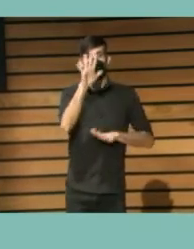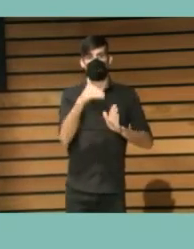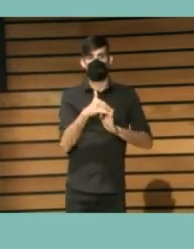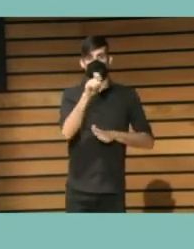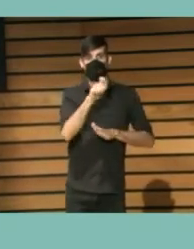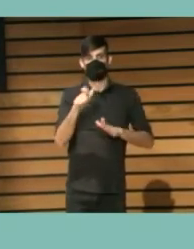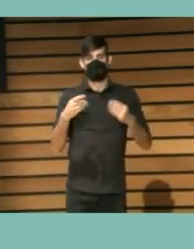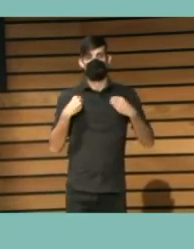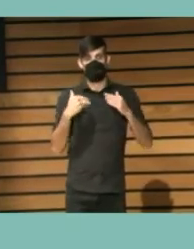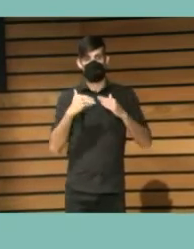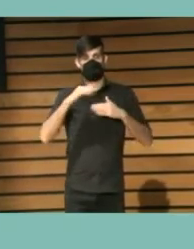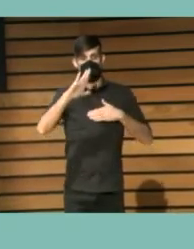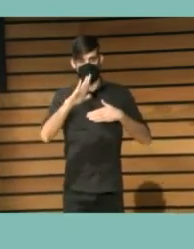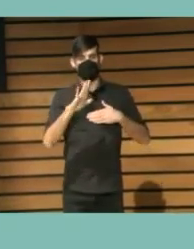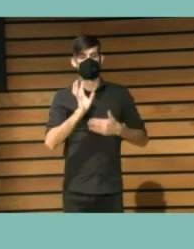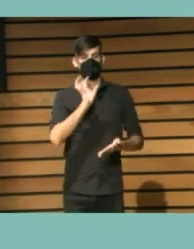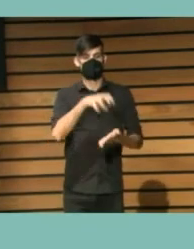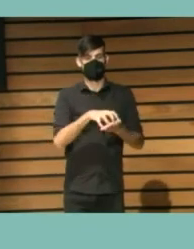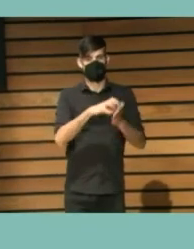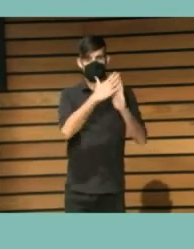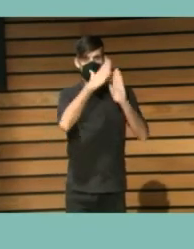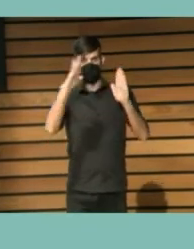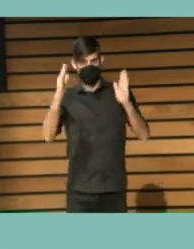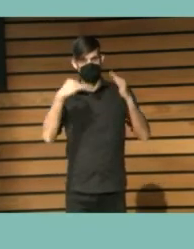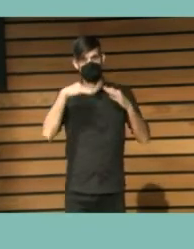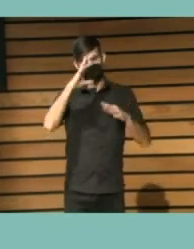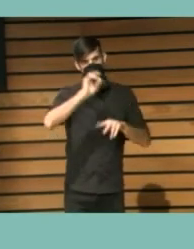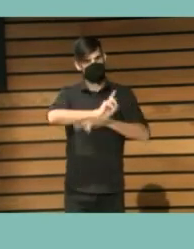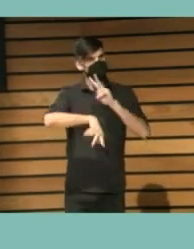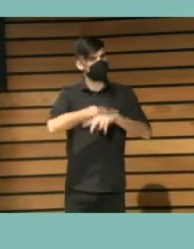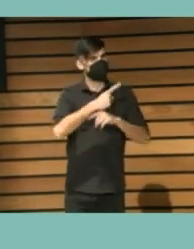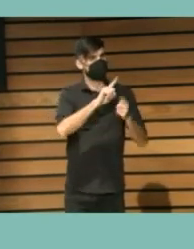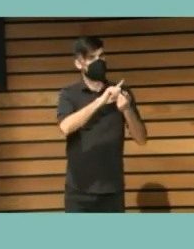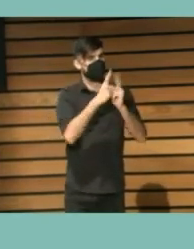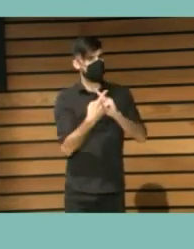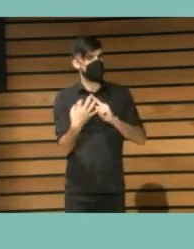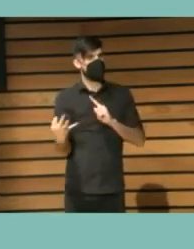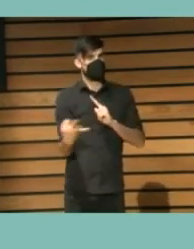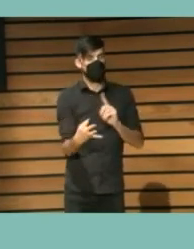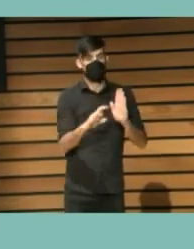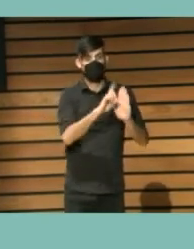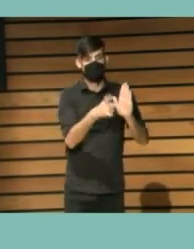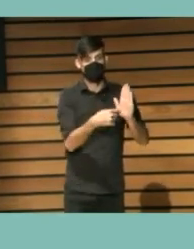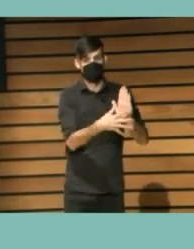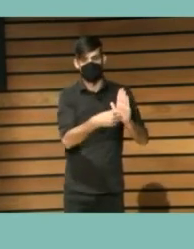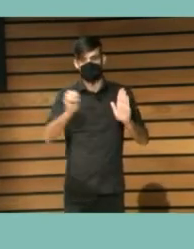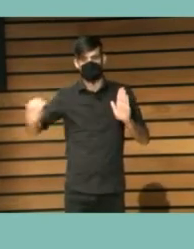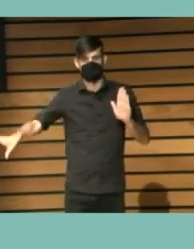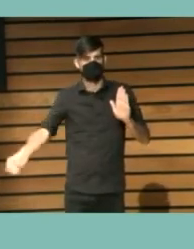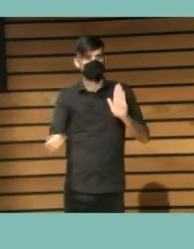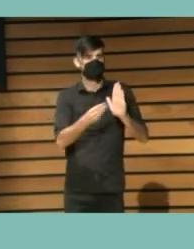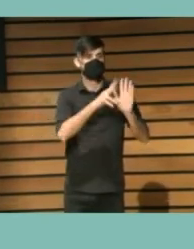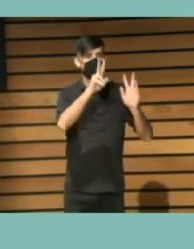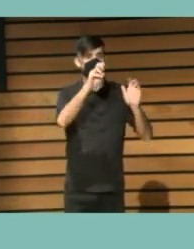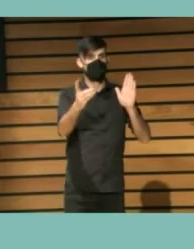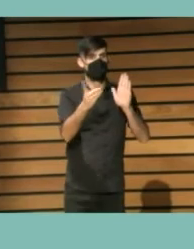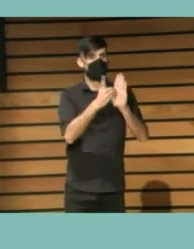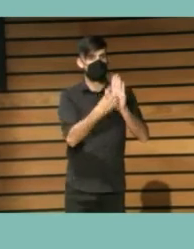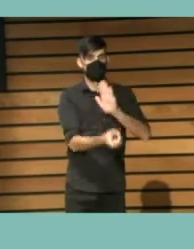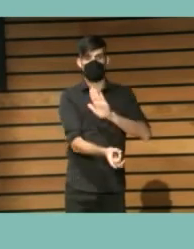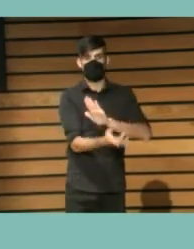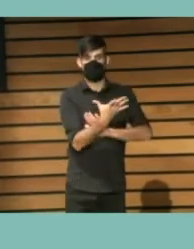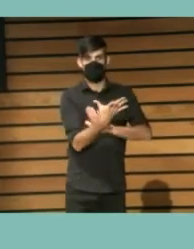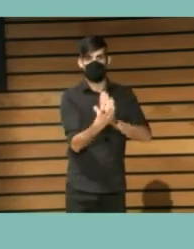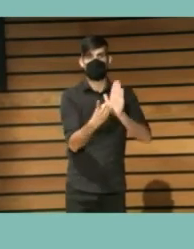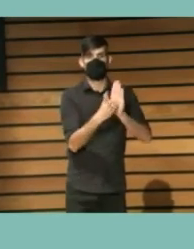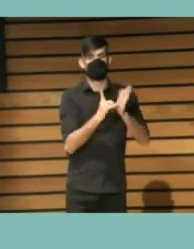local. Yo creo que eso ha cambiado, que hay que actualizarla y creo que esa ley debería ir acompañada de un decreto que desarrollara los servicios